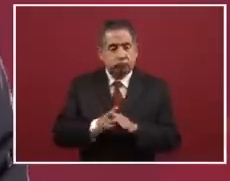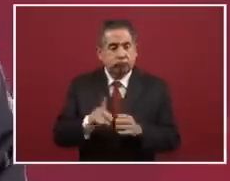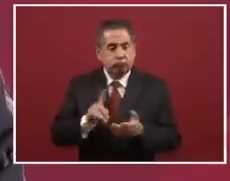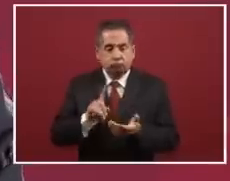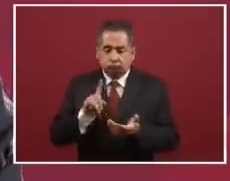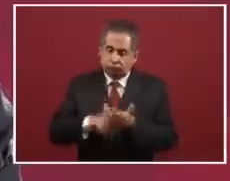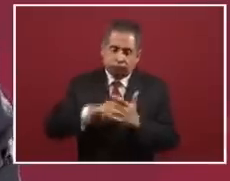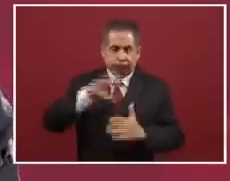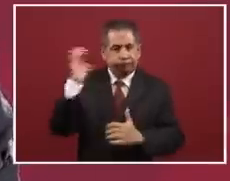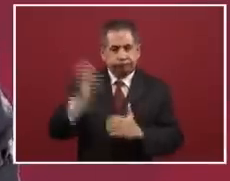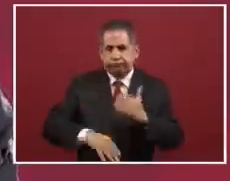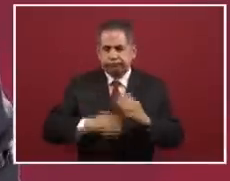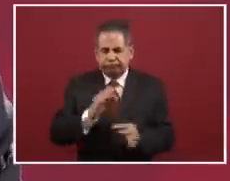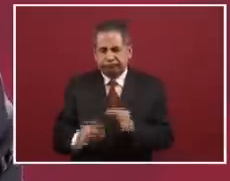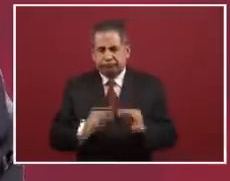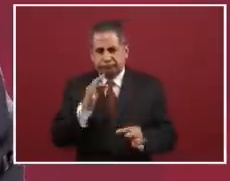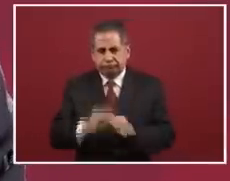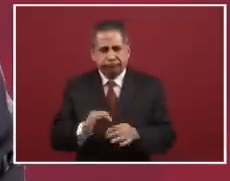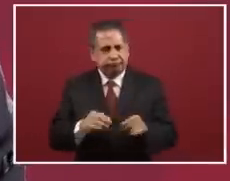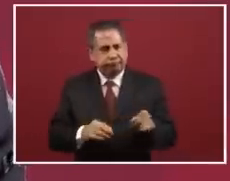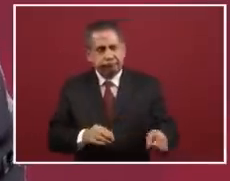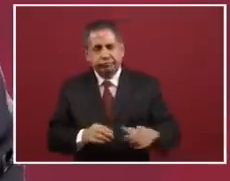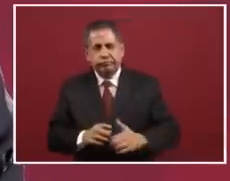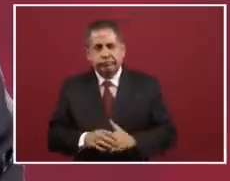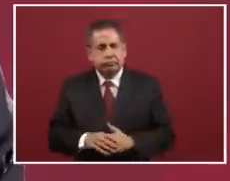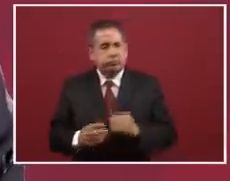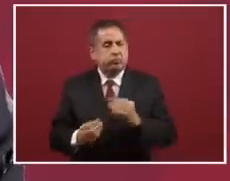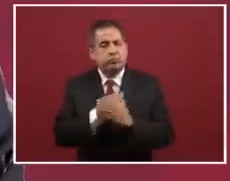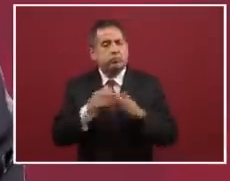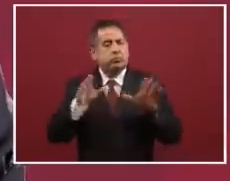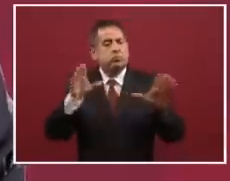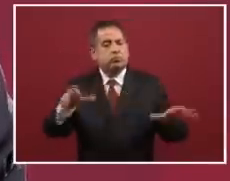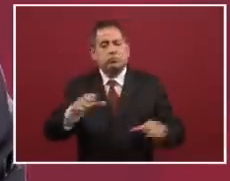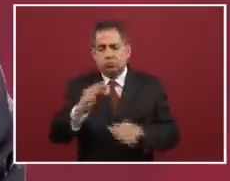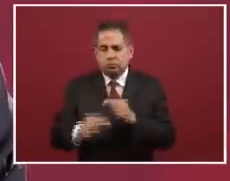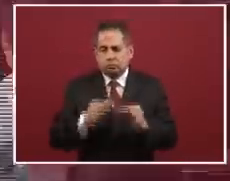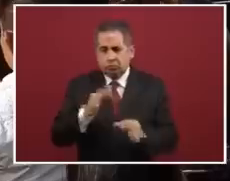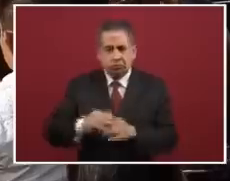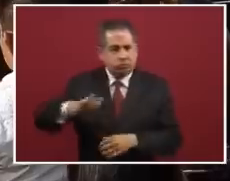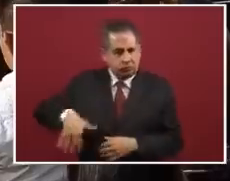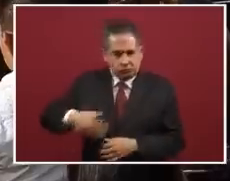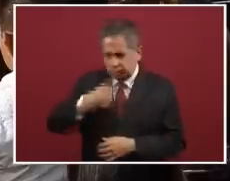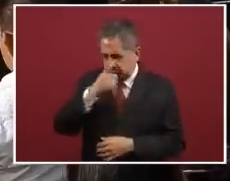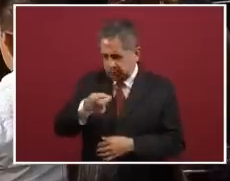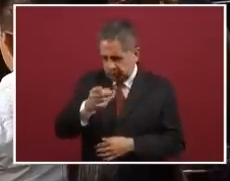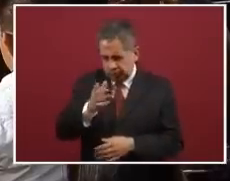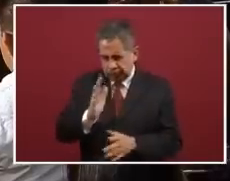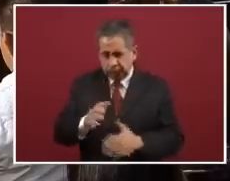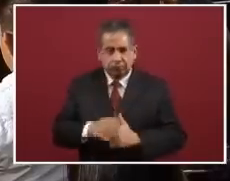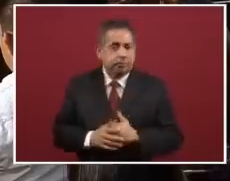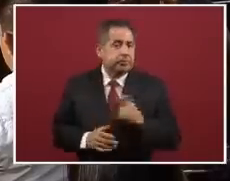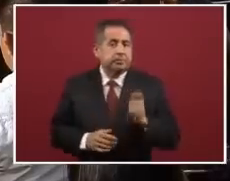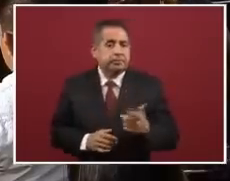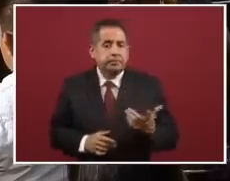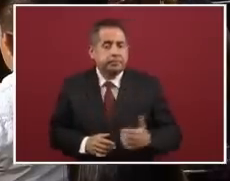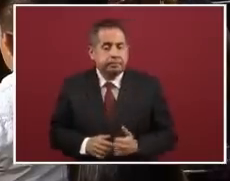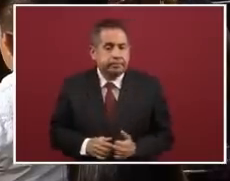terminado el nuevo aeropuerto, como lo dijimos, y no solo